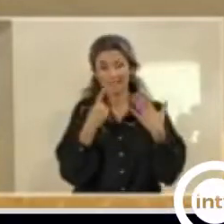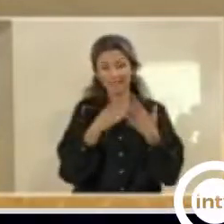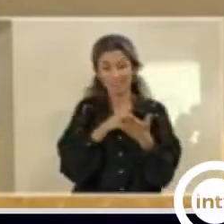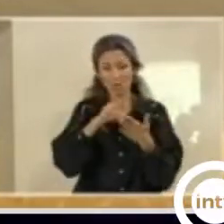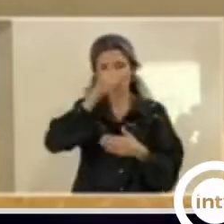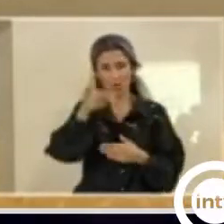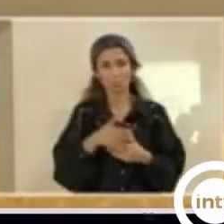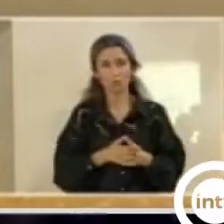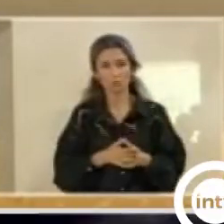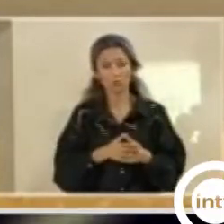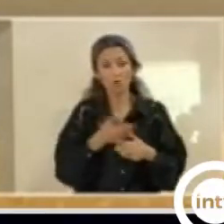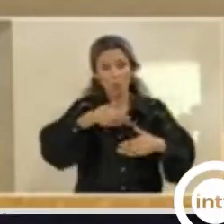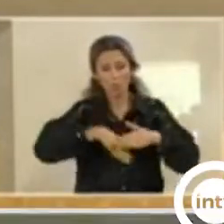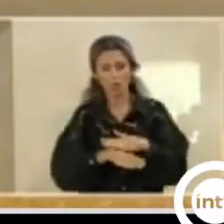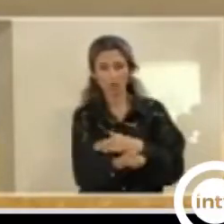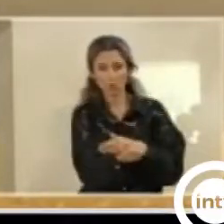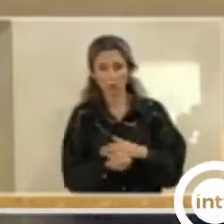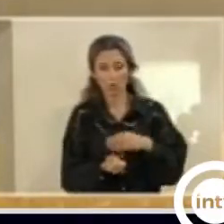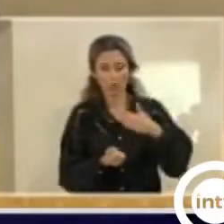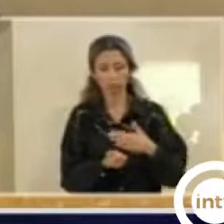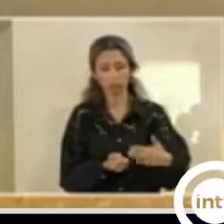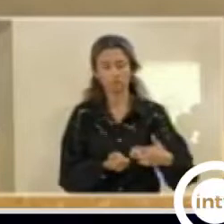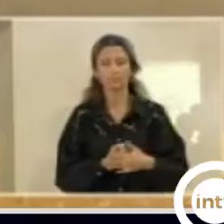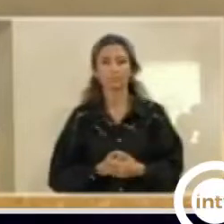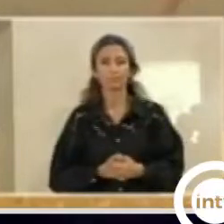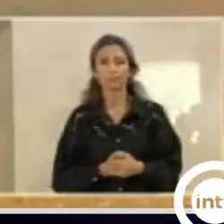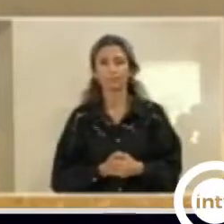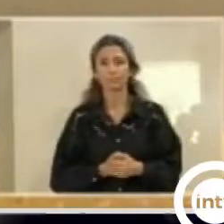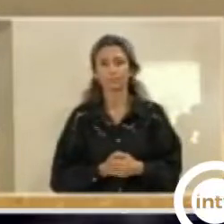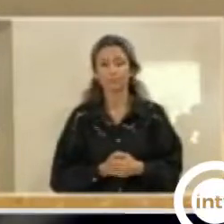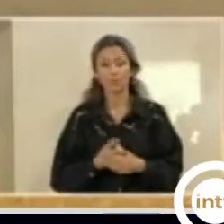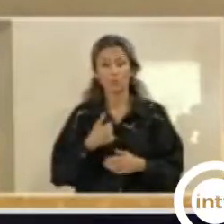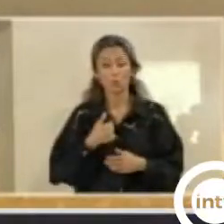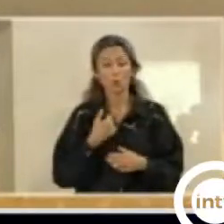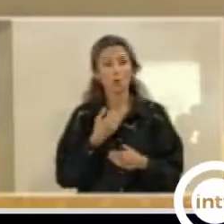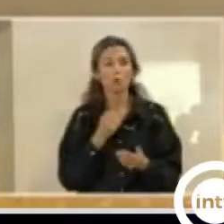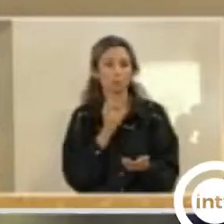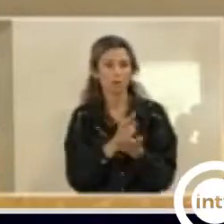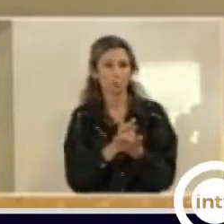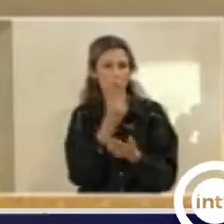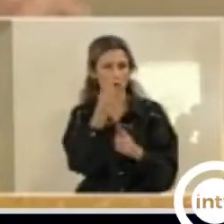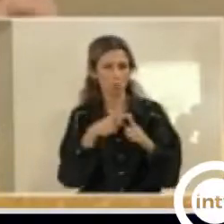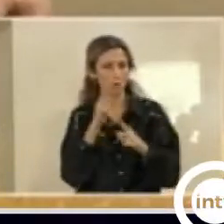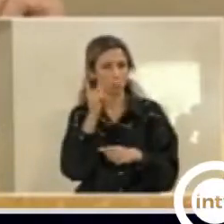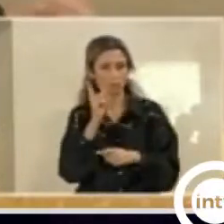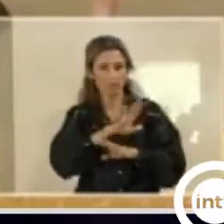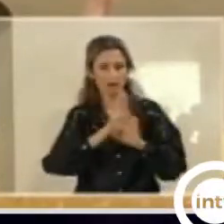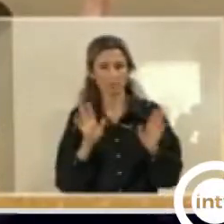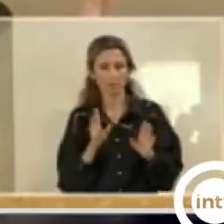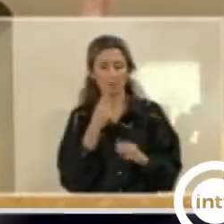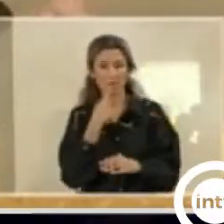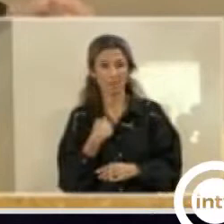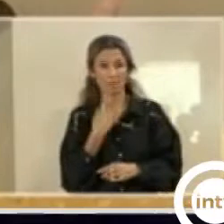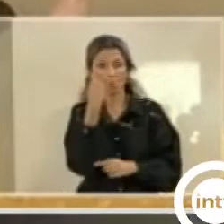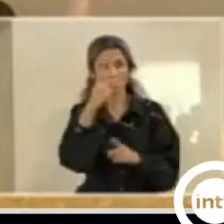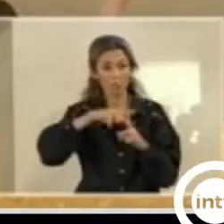ere condenados que no imputados que no llamados a juicio oral que no investigados condenados a